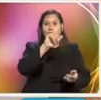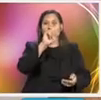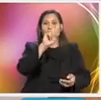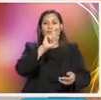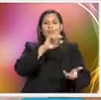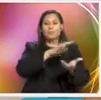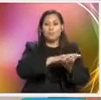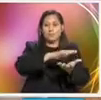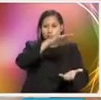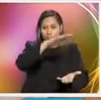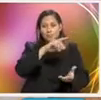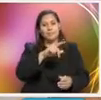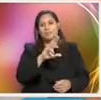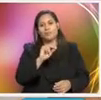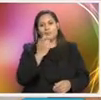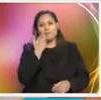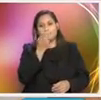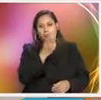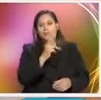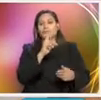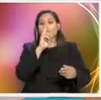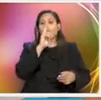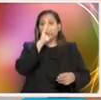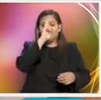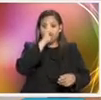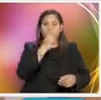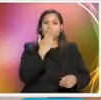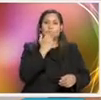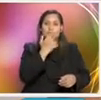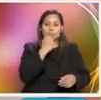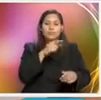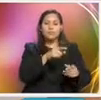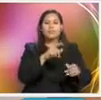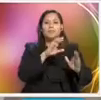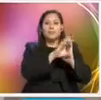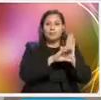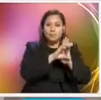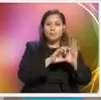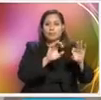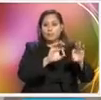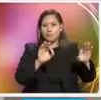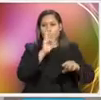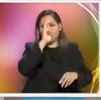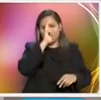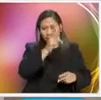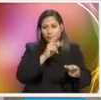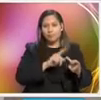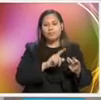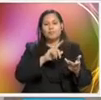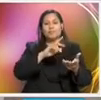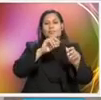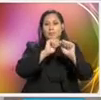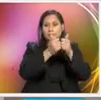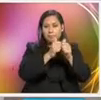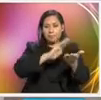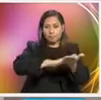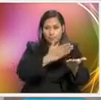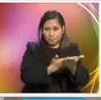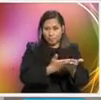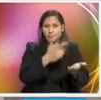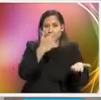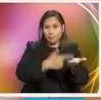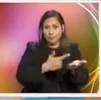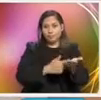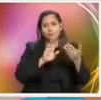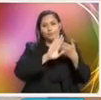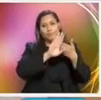es lo que no queremos. Entonces, evitar el azúcar, evitar los embutidos, los procesados y sobre todo lo empanizado y grasoso.